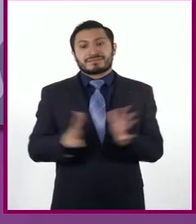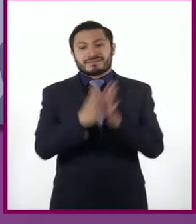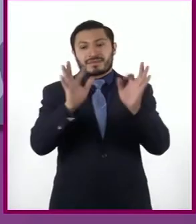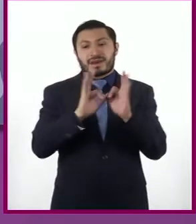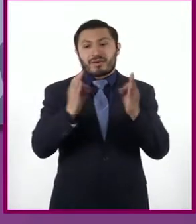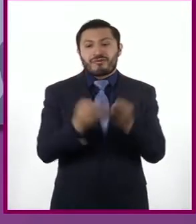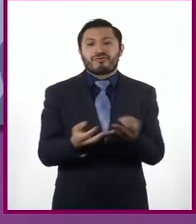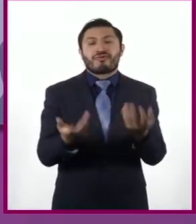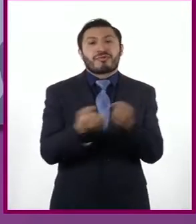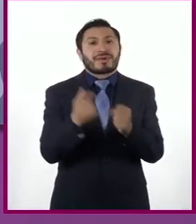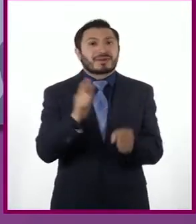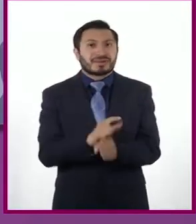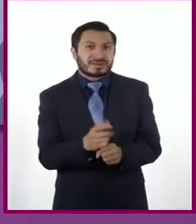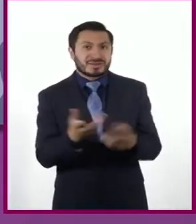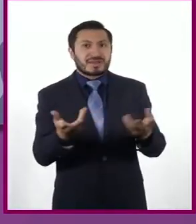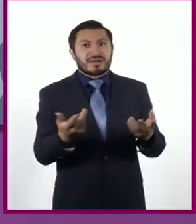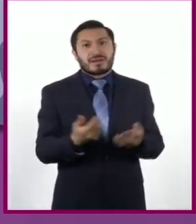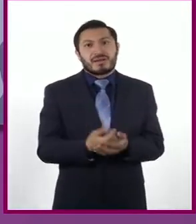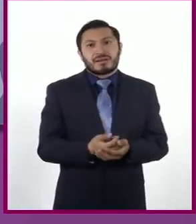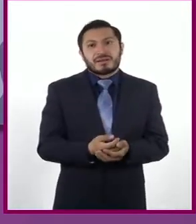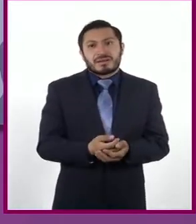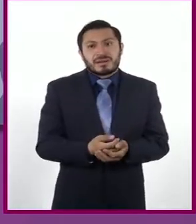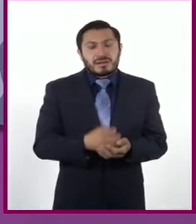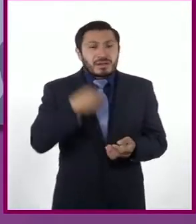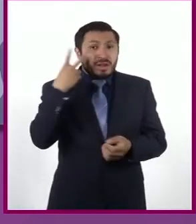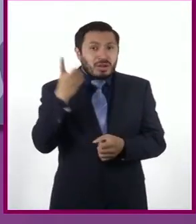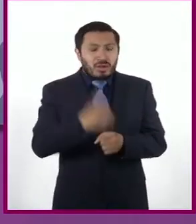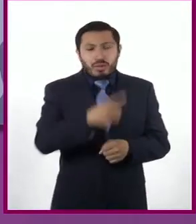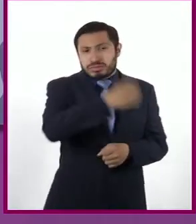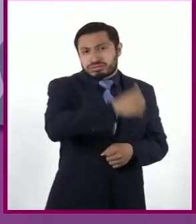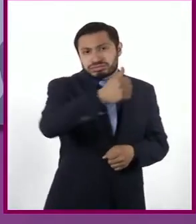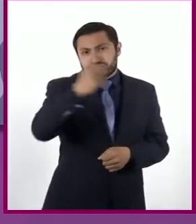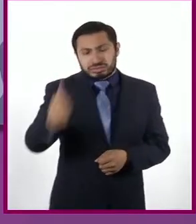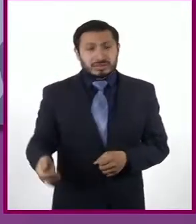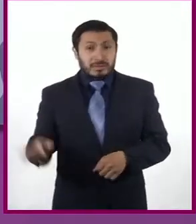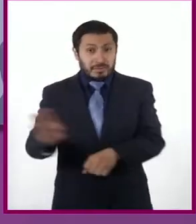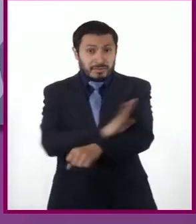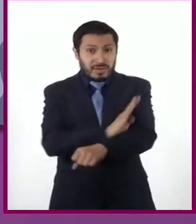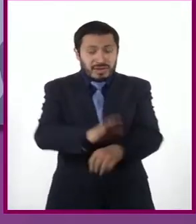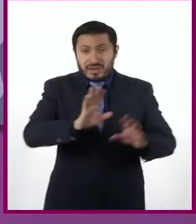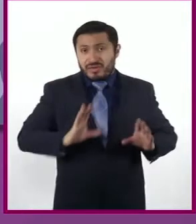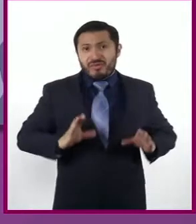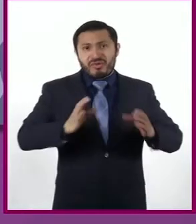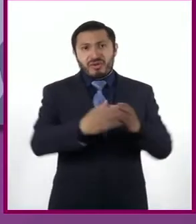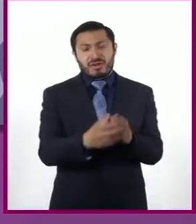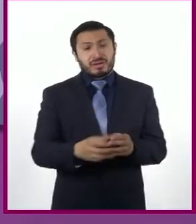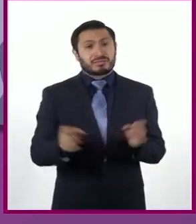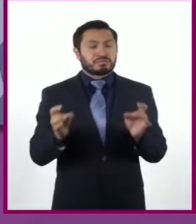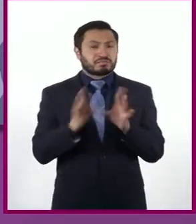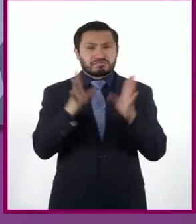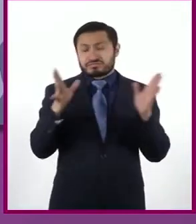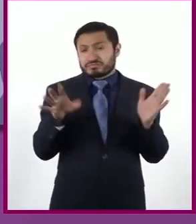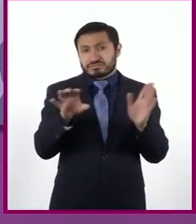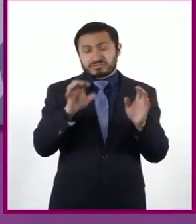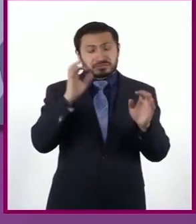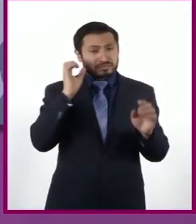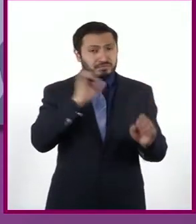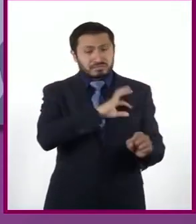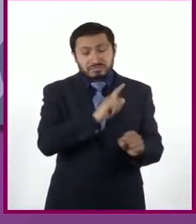acto social de voluntad individual a favor de una acción colectiva, en una circunstancia